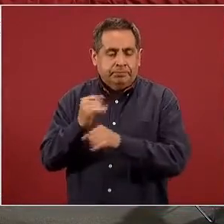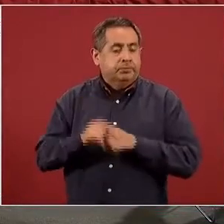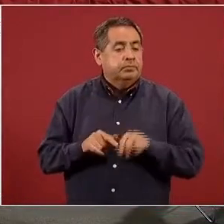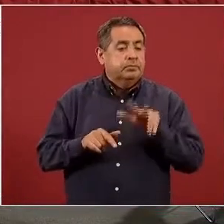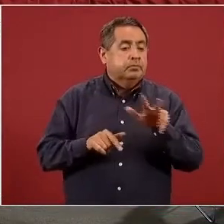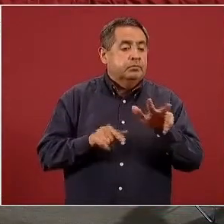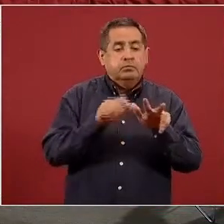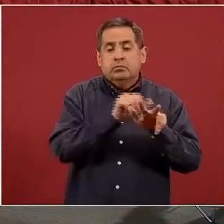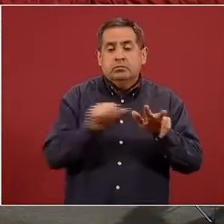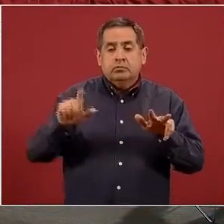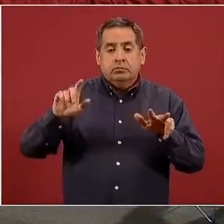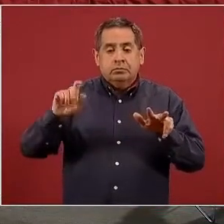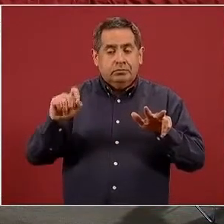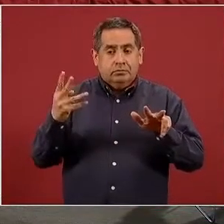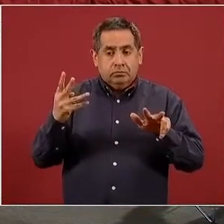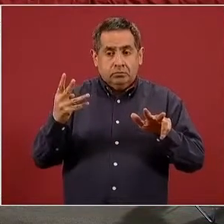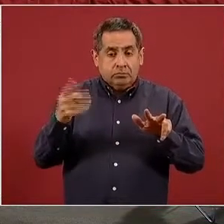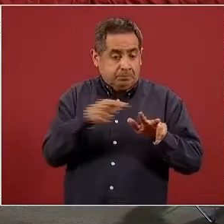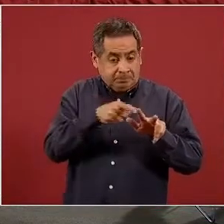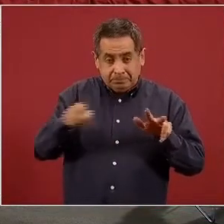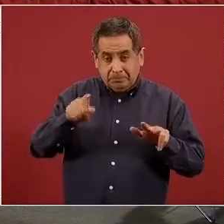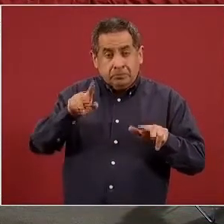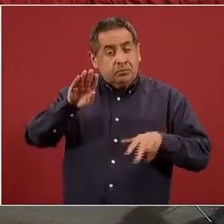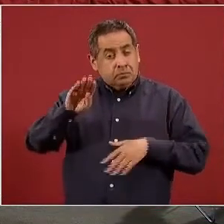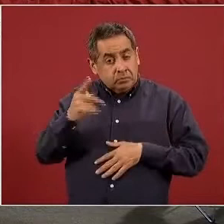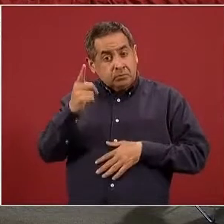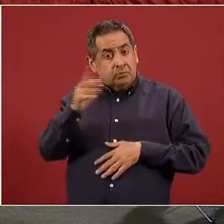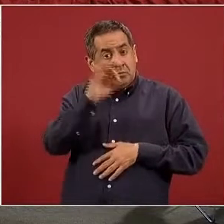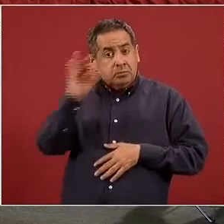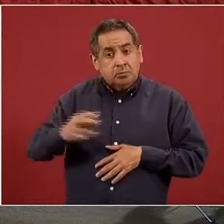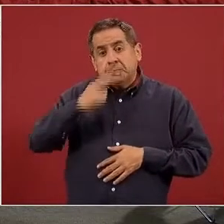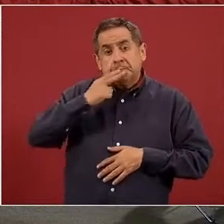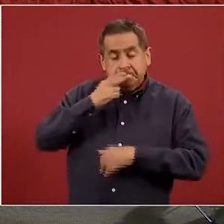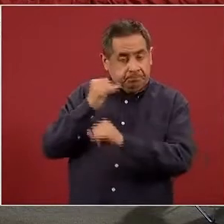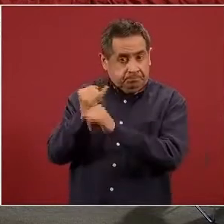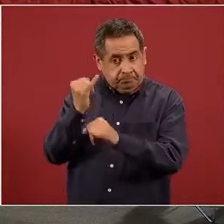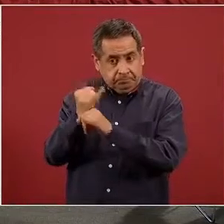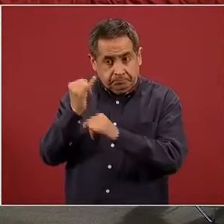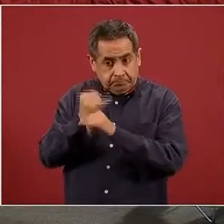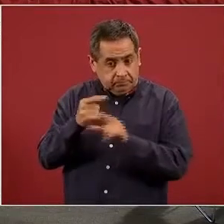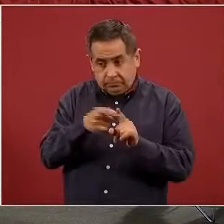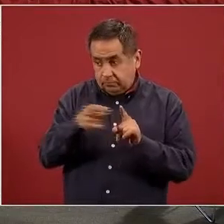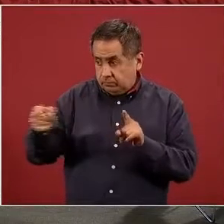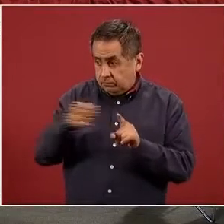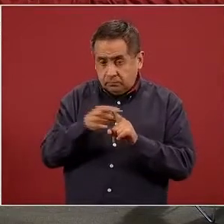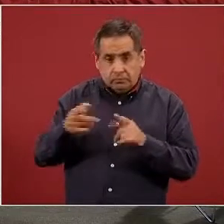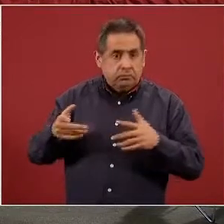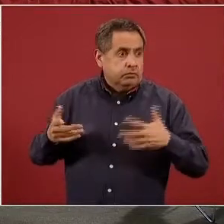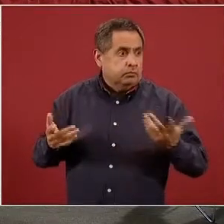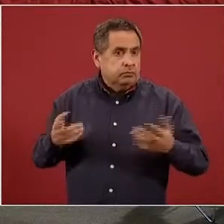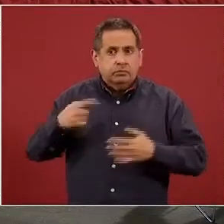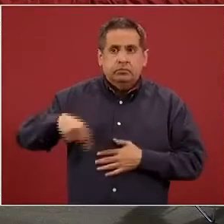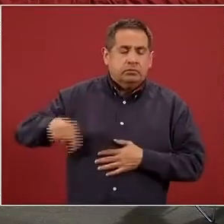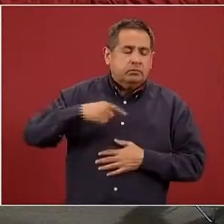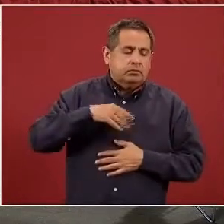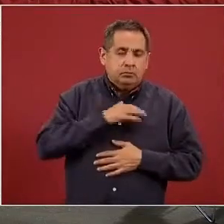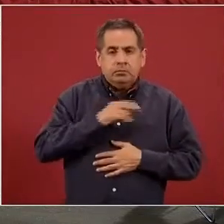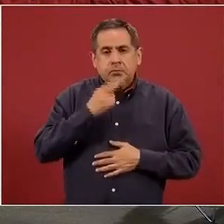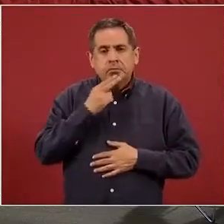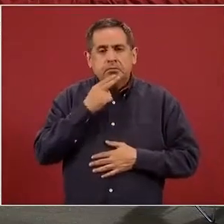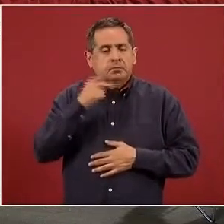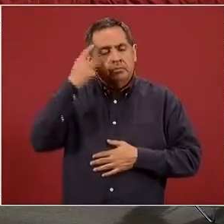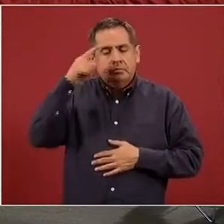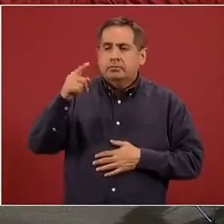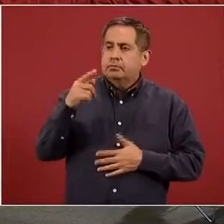24 años, 91% utilizan Internet. Entonces, estamos en una situación que podemos utilizarla para